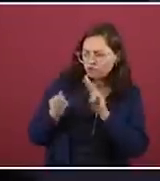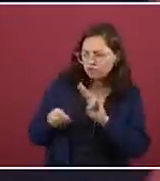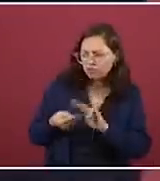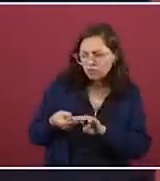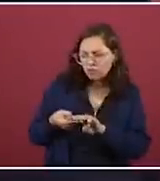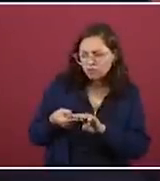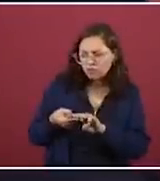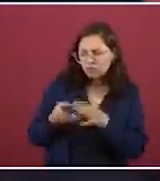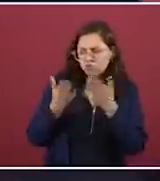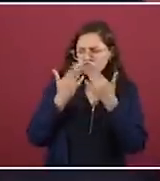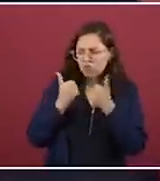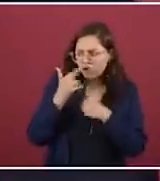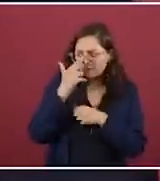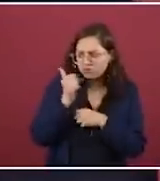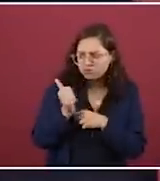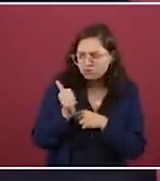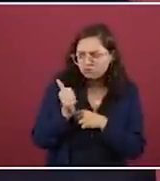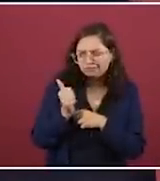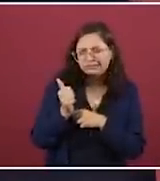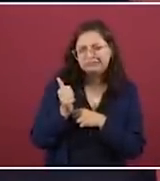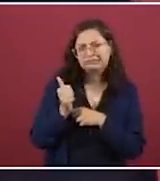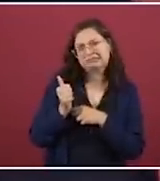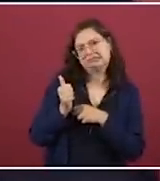no se ve bien.